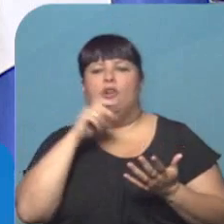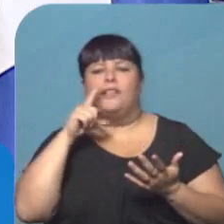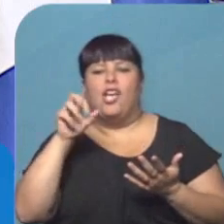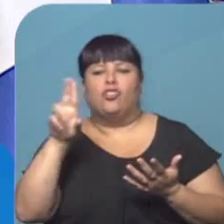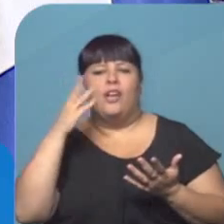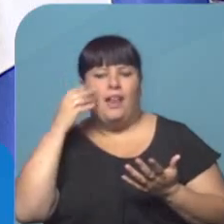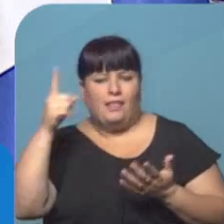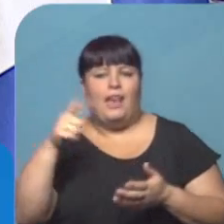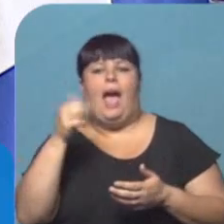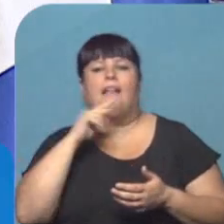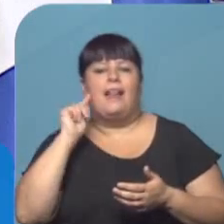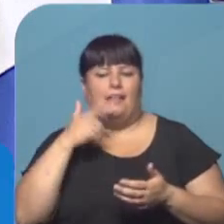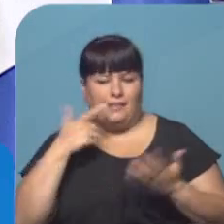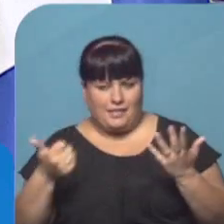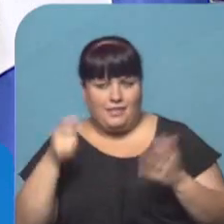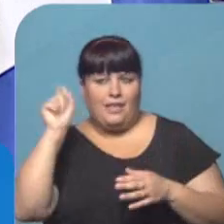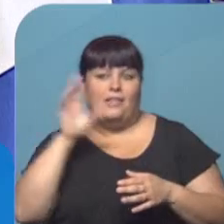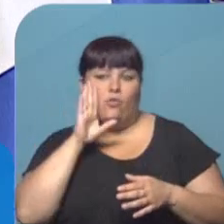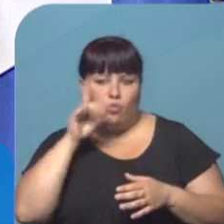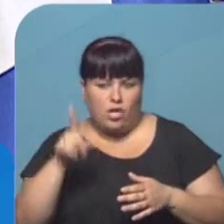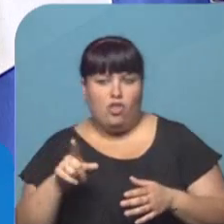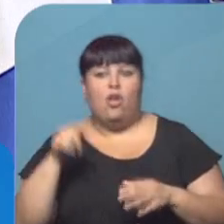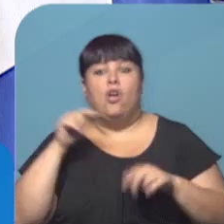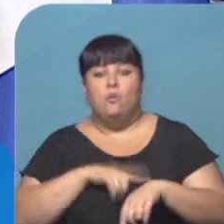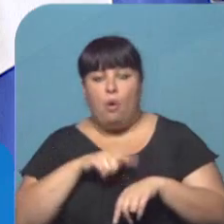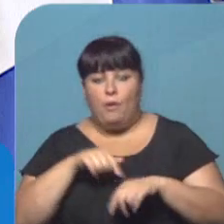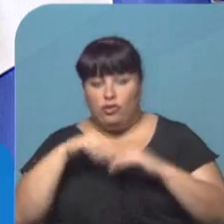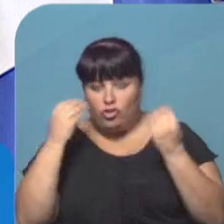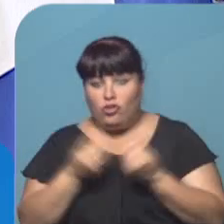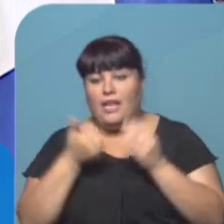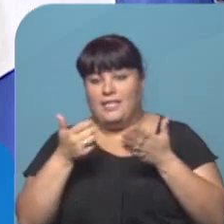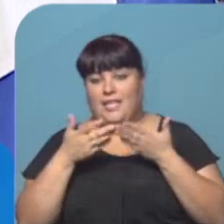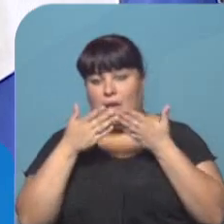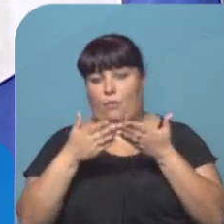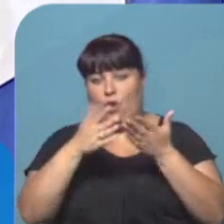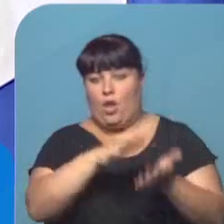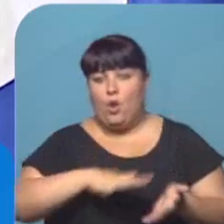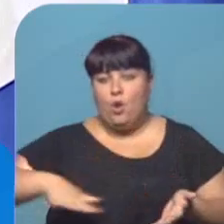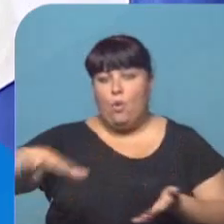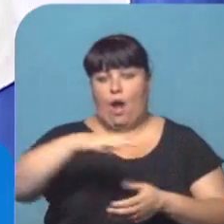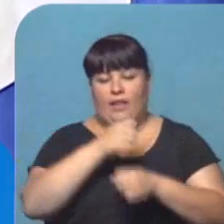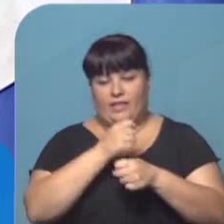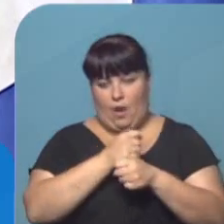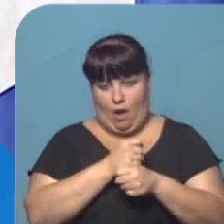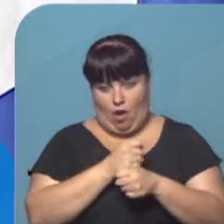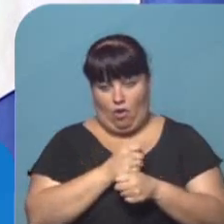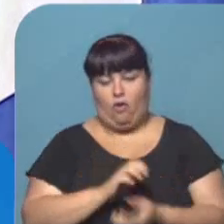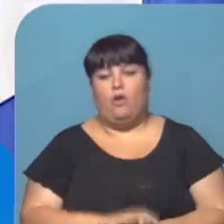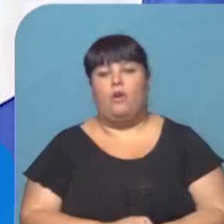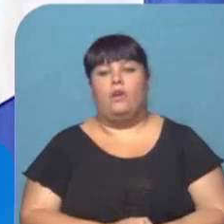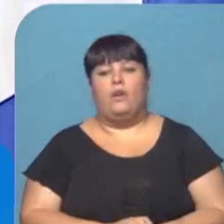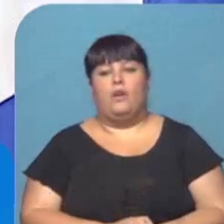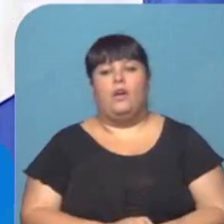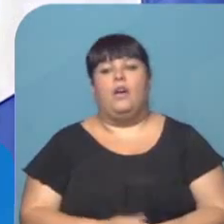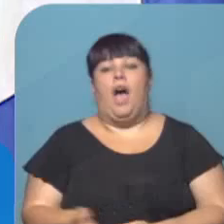Reino Unido y el Atlantis de Estados Unidos de Norteamérica. Al momento 6 buques en el área de operaciones.